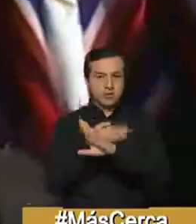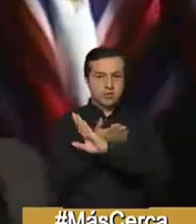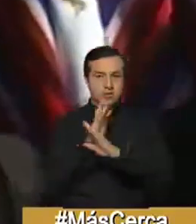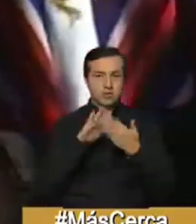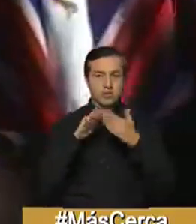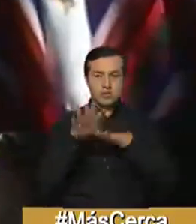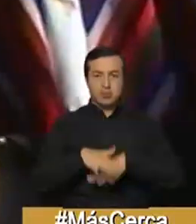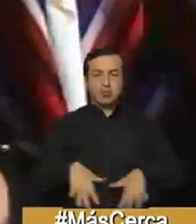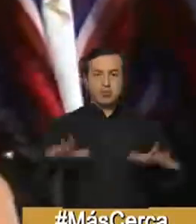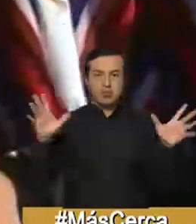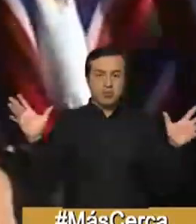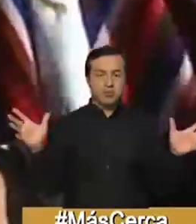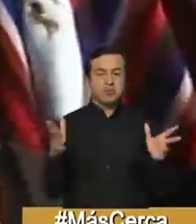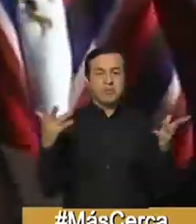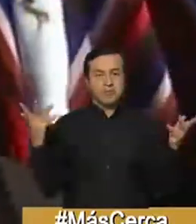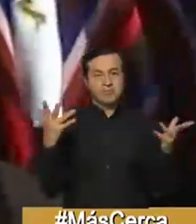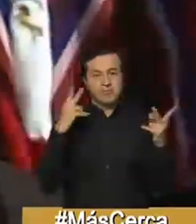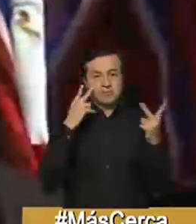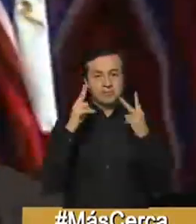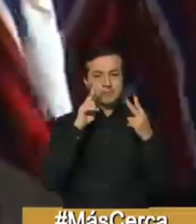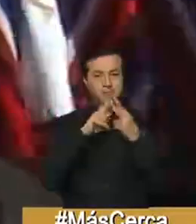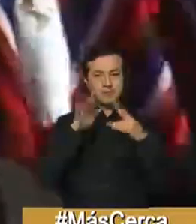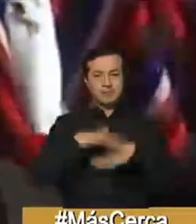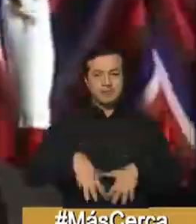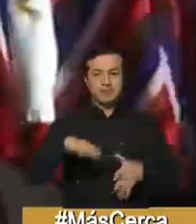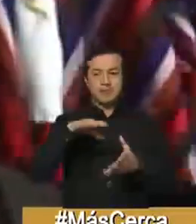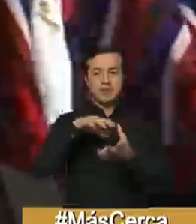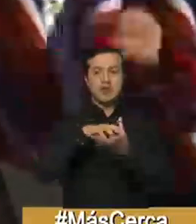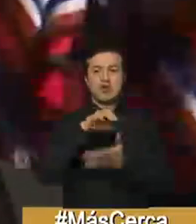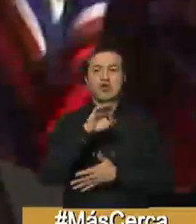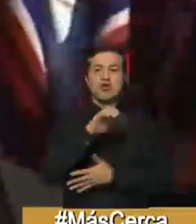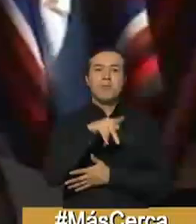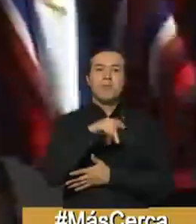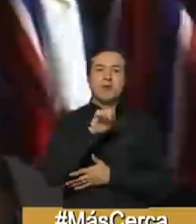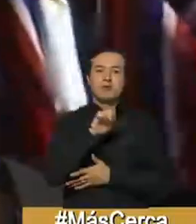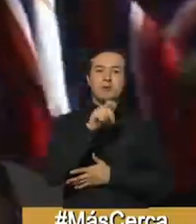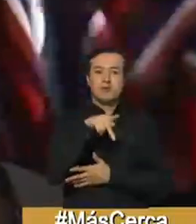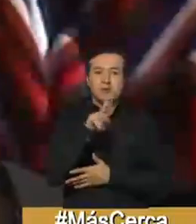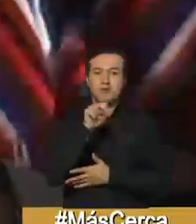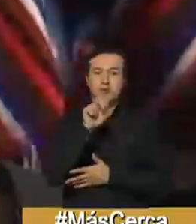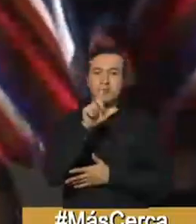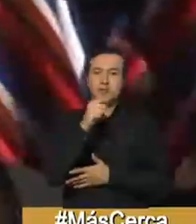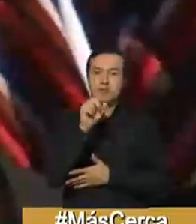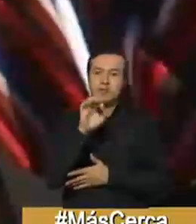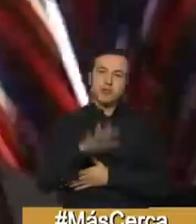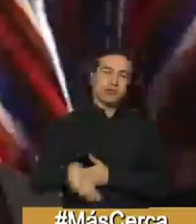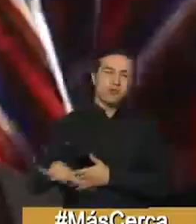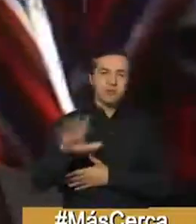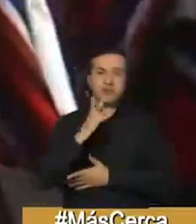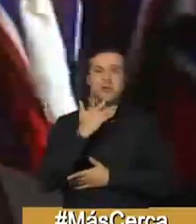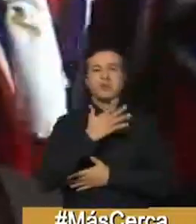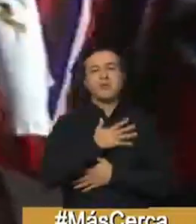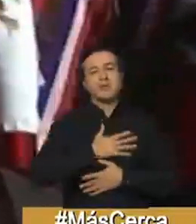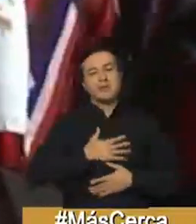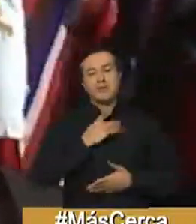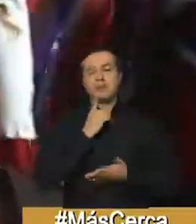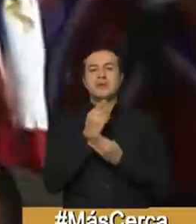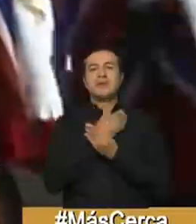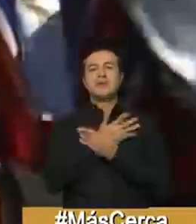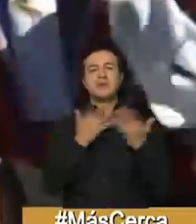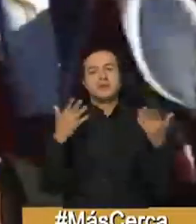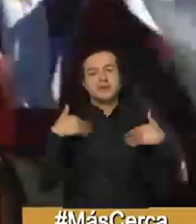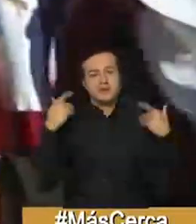comunidad es que vengan a conocer Cotopaxi Pungo y a su vez a todos los rincones de nuestro hermoso cantón para disfrutar juntos de